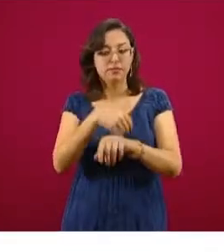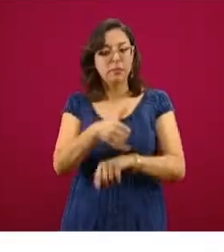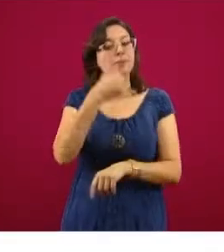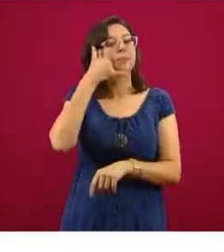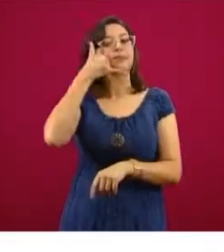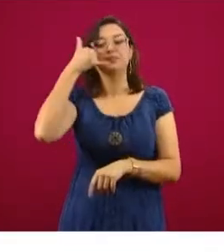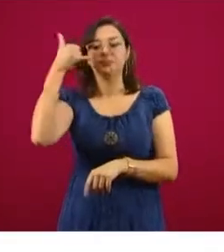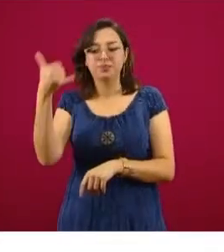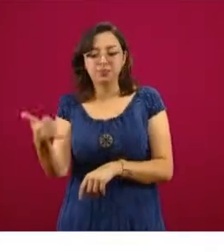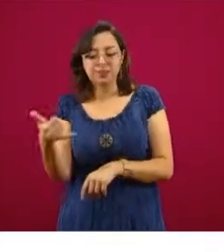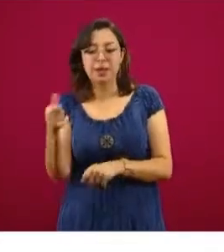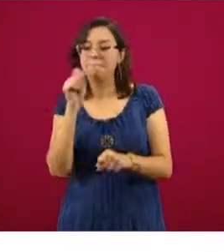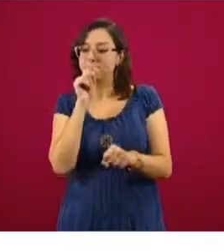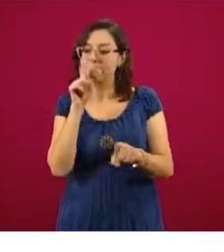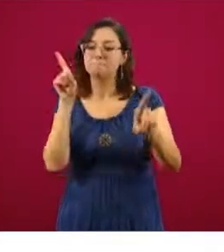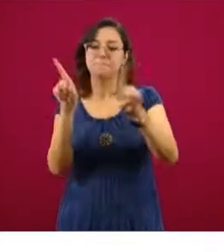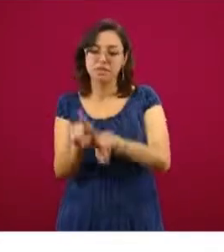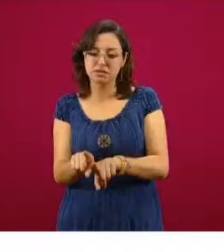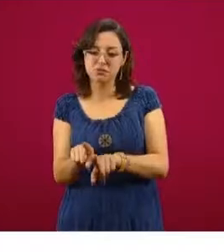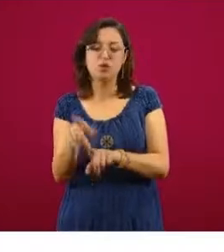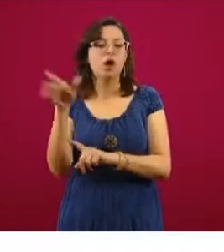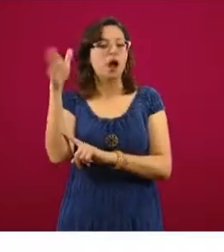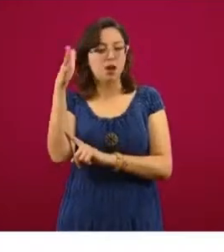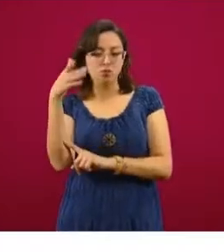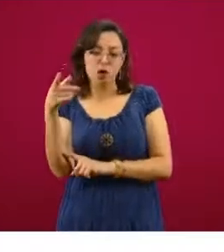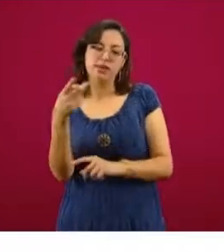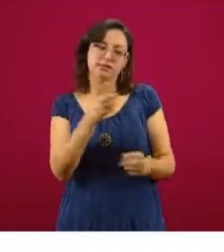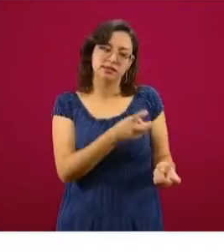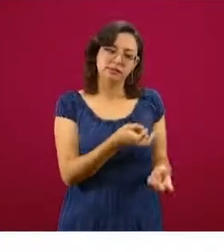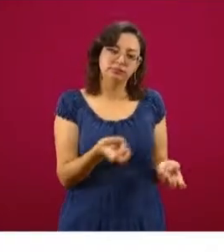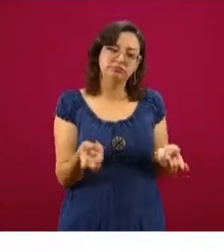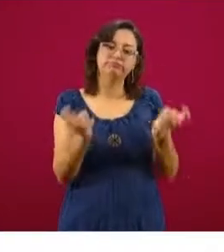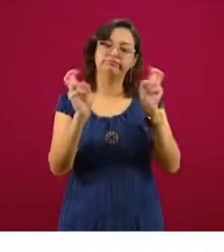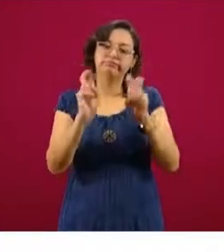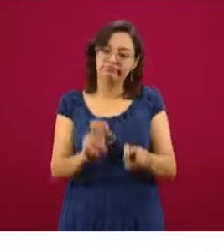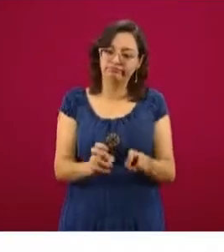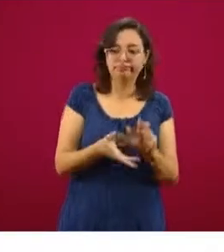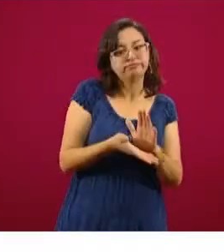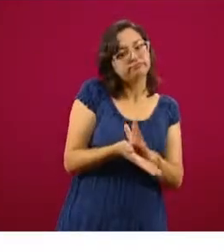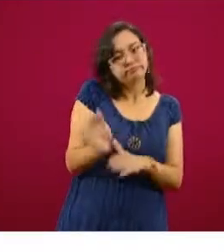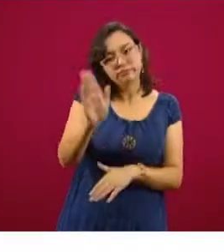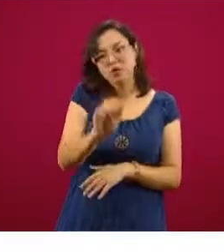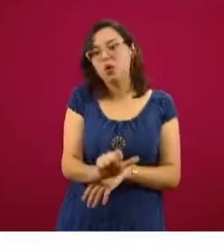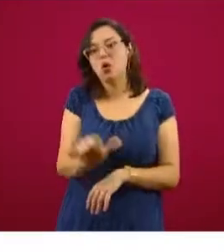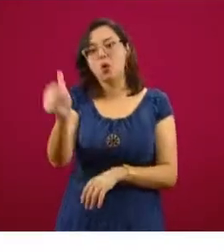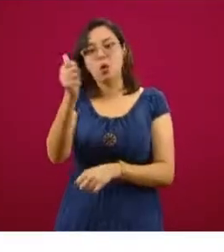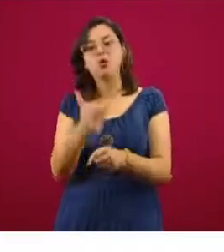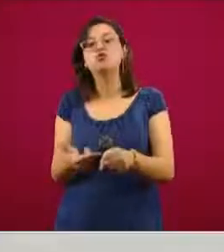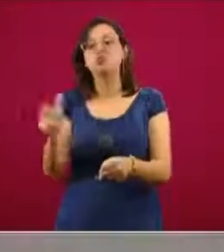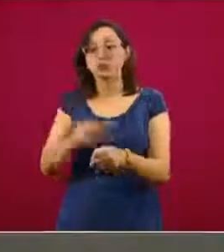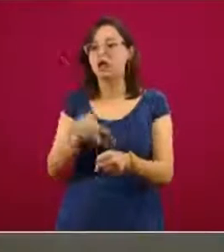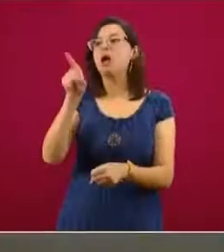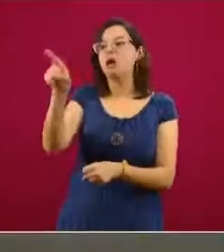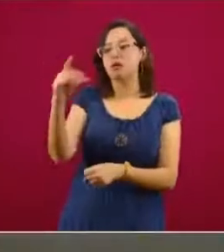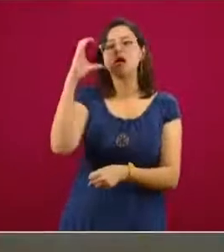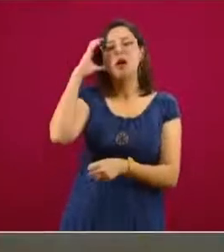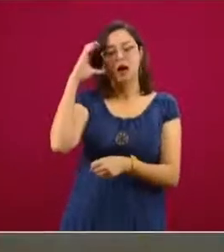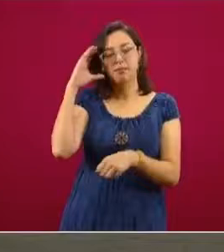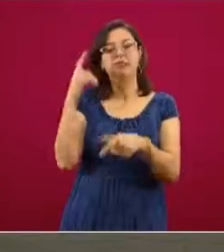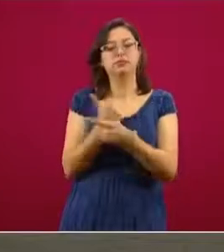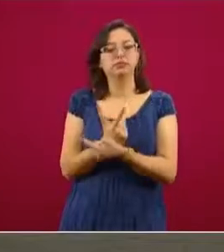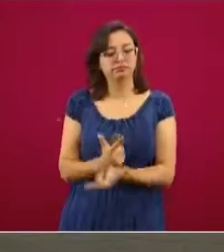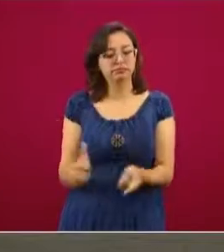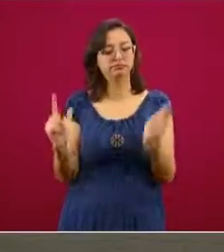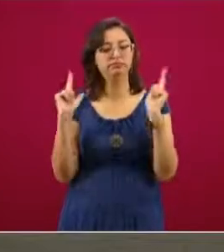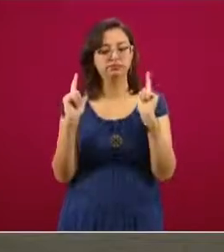esta operación y lo mismo, se envía en esa ambulancia al hospital que tiene capacidad y disponibilidad del